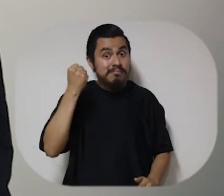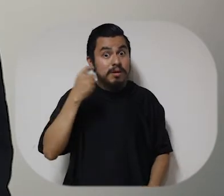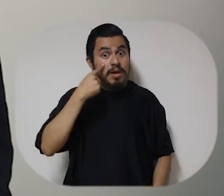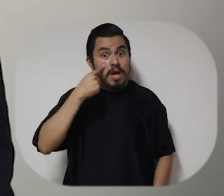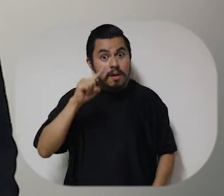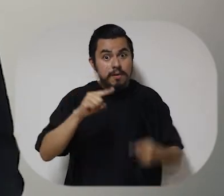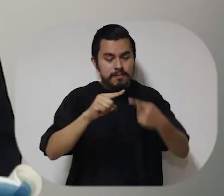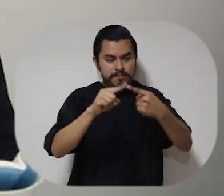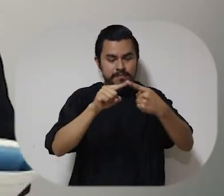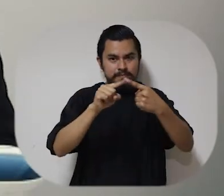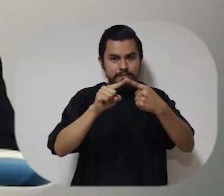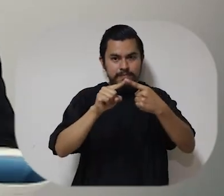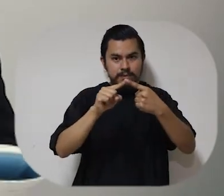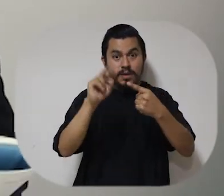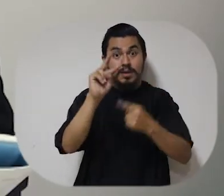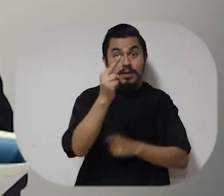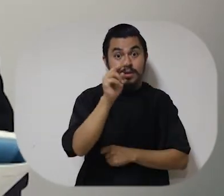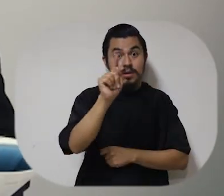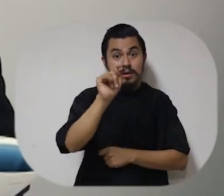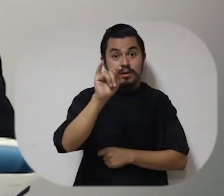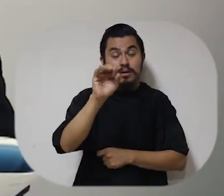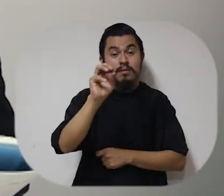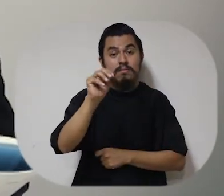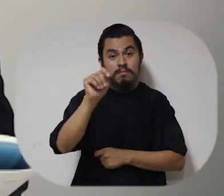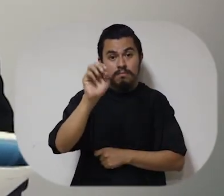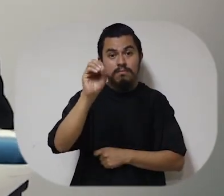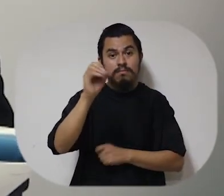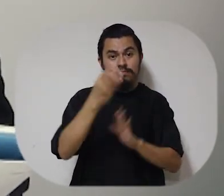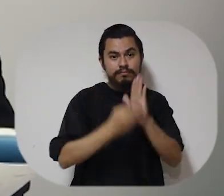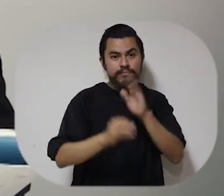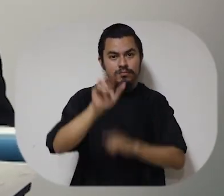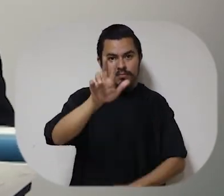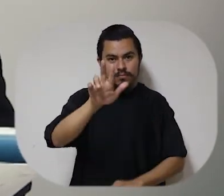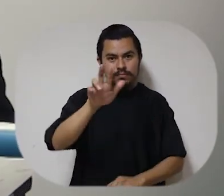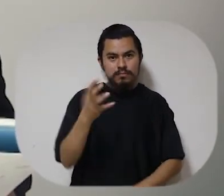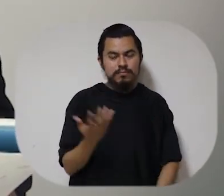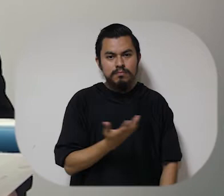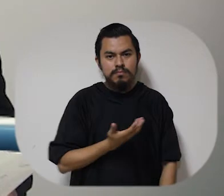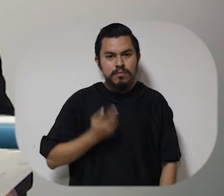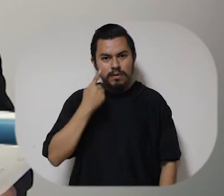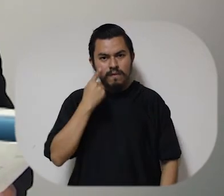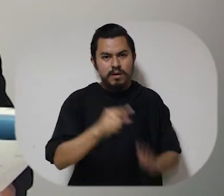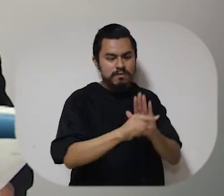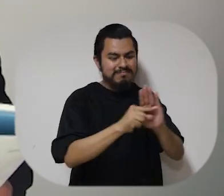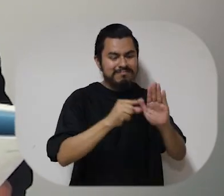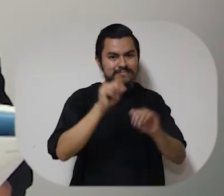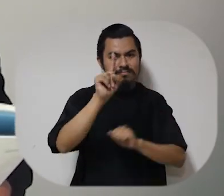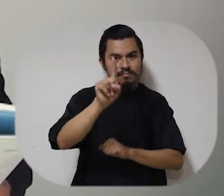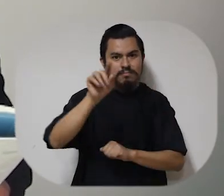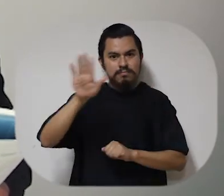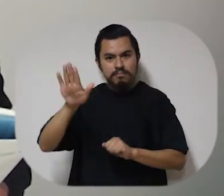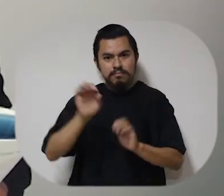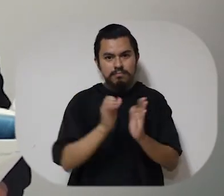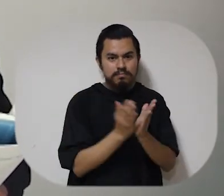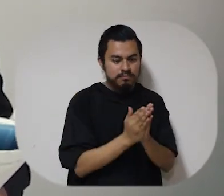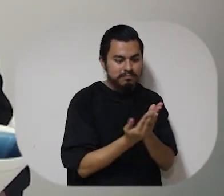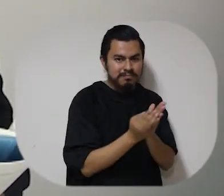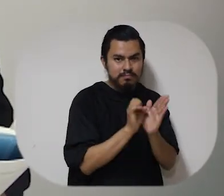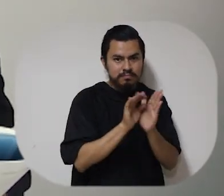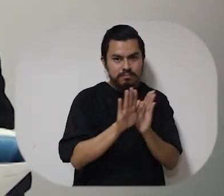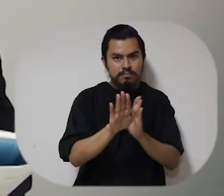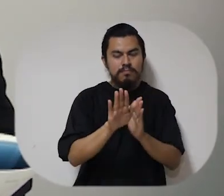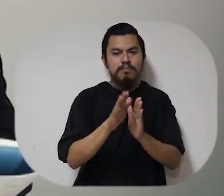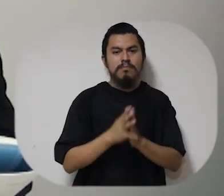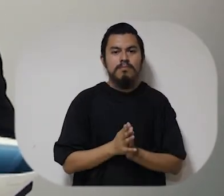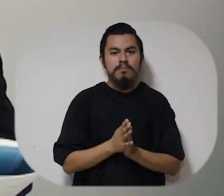2 de Timoteo capítulo 3. Podemos ver en el versículo 15 que nos dice que desde